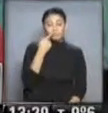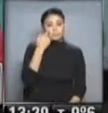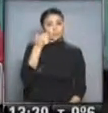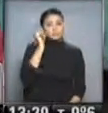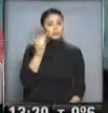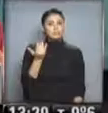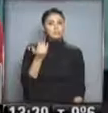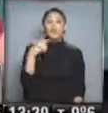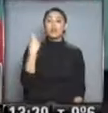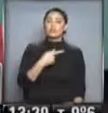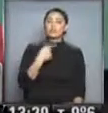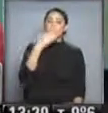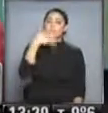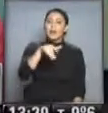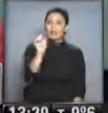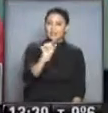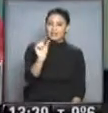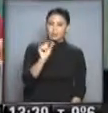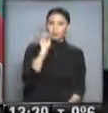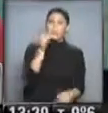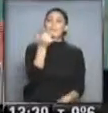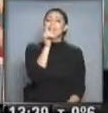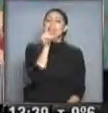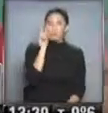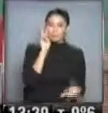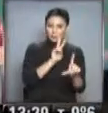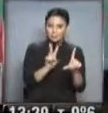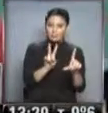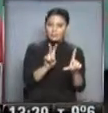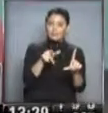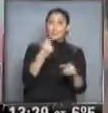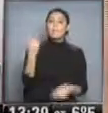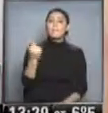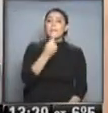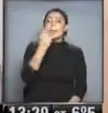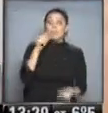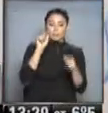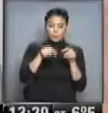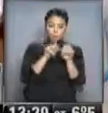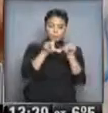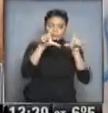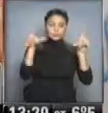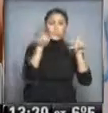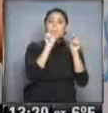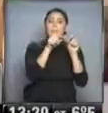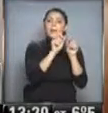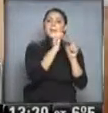atractiva. Nosotros vamos a ver enseguida un video, que es con lo primero que te recibe este